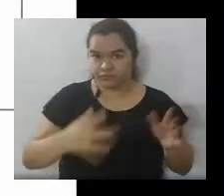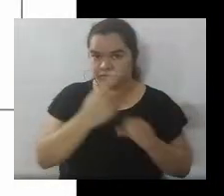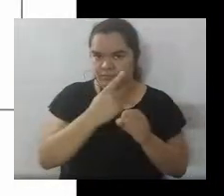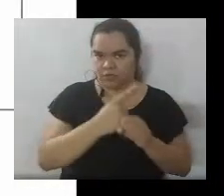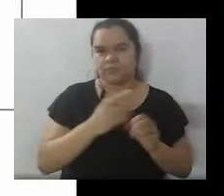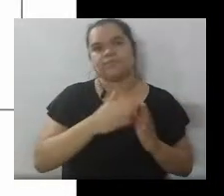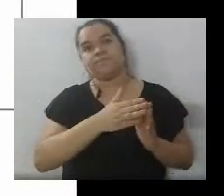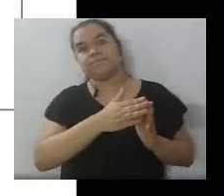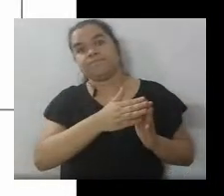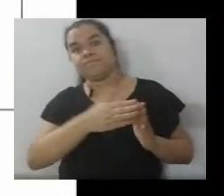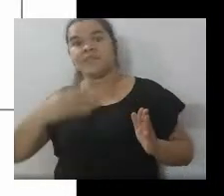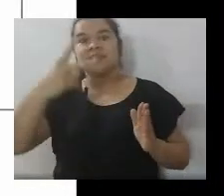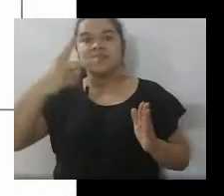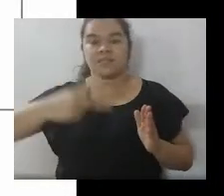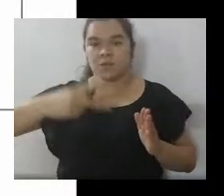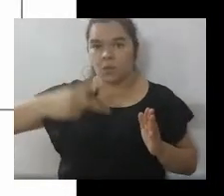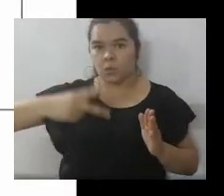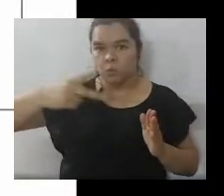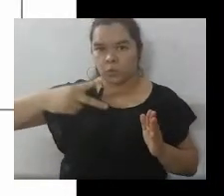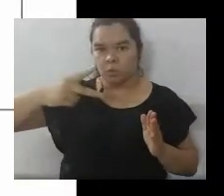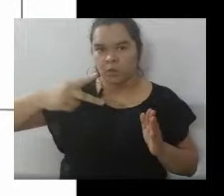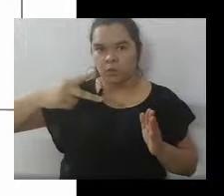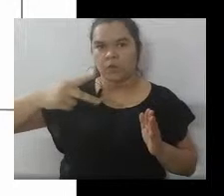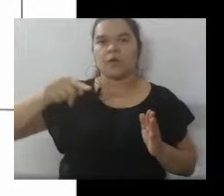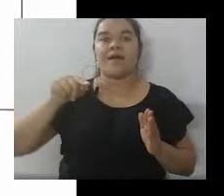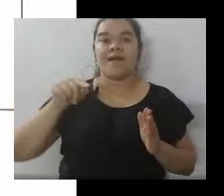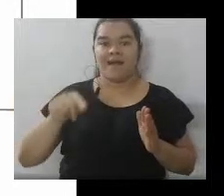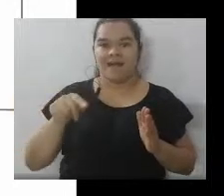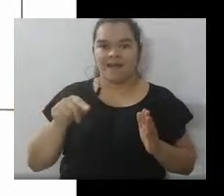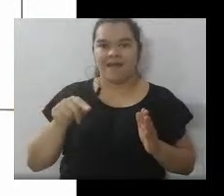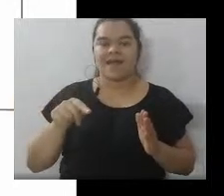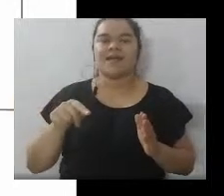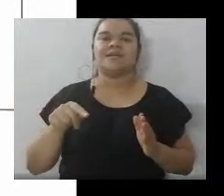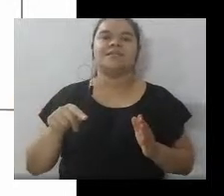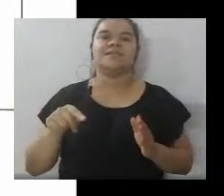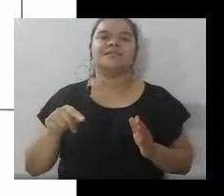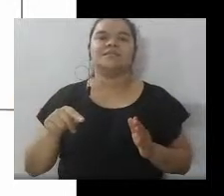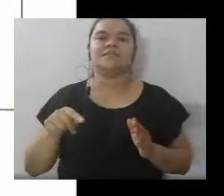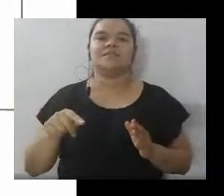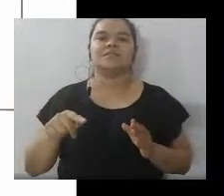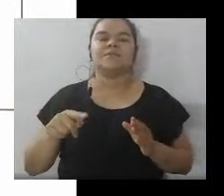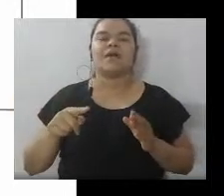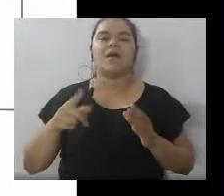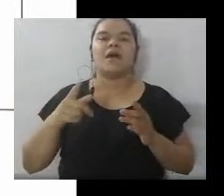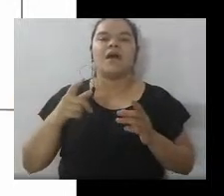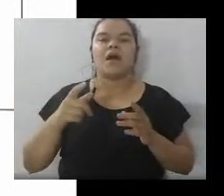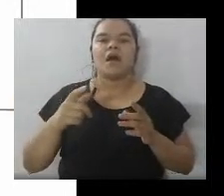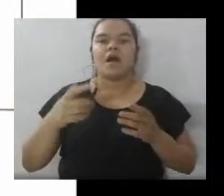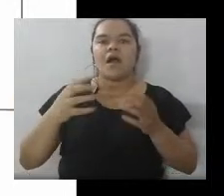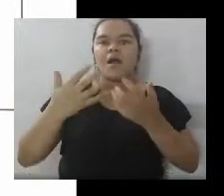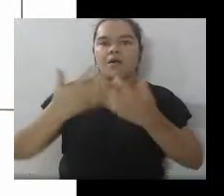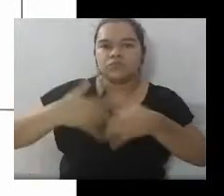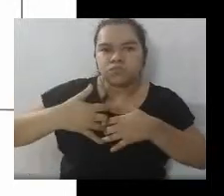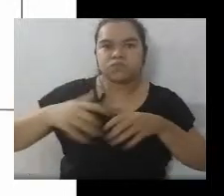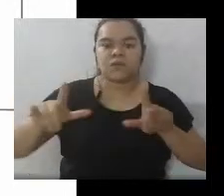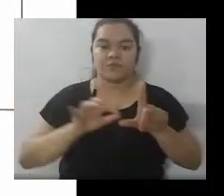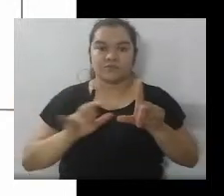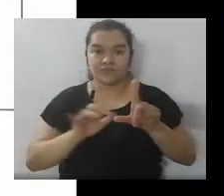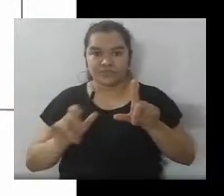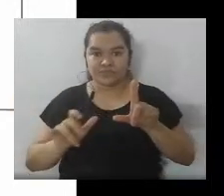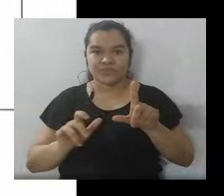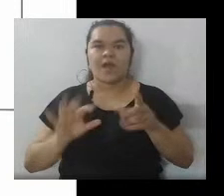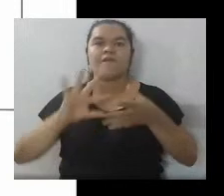pasamos a desarrollar actividades que tienen que ver con los lenguajes de programación, paradigmas de